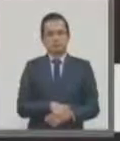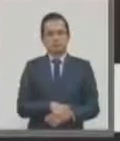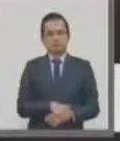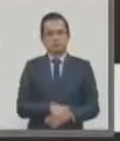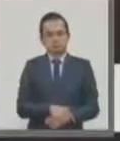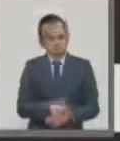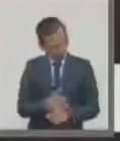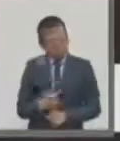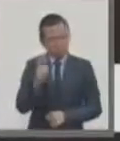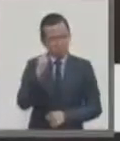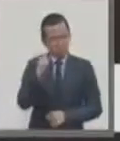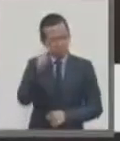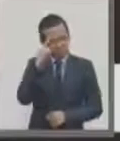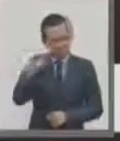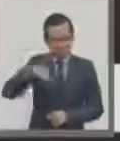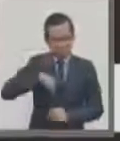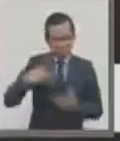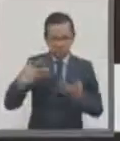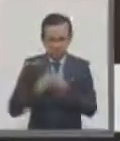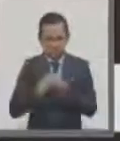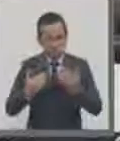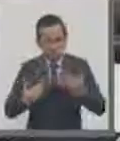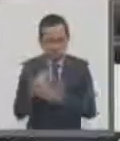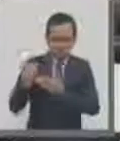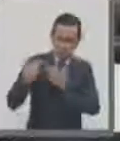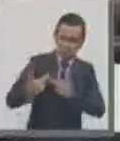Arriba nuestra tercera raíz. Gracias.